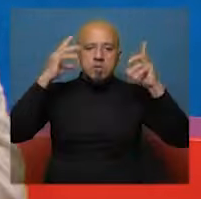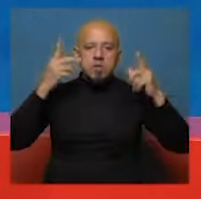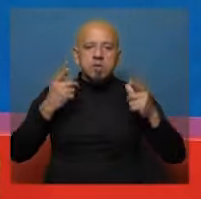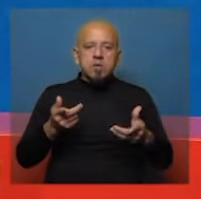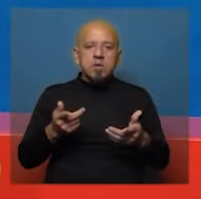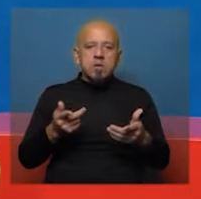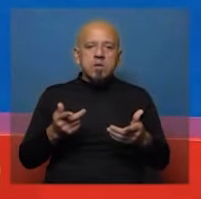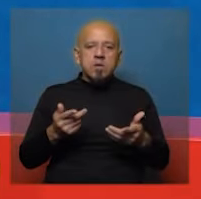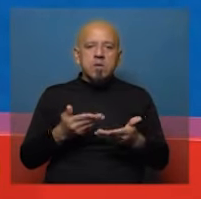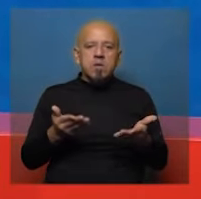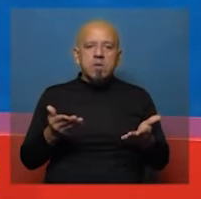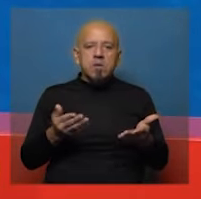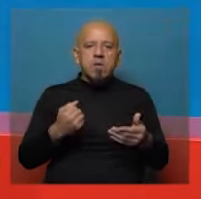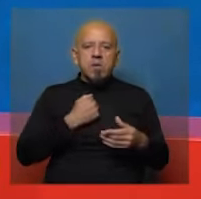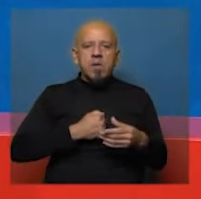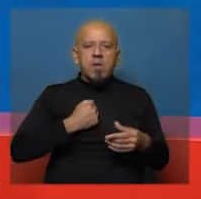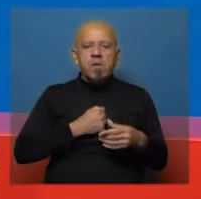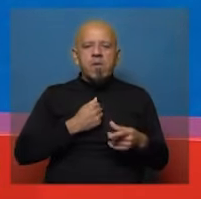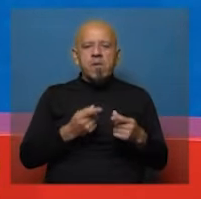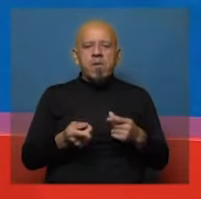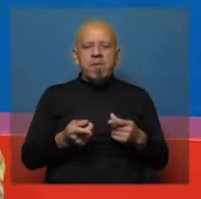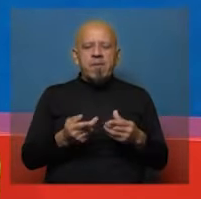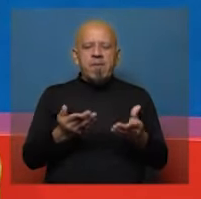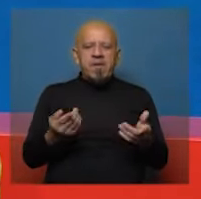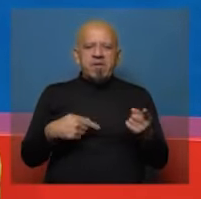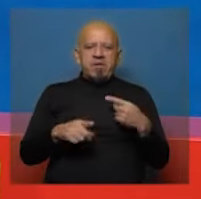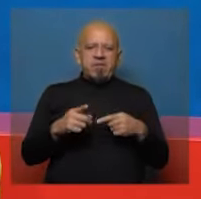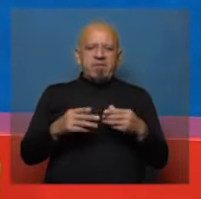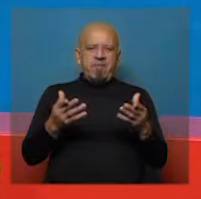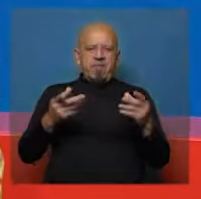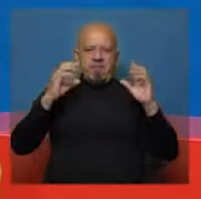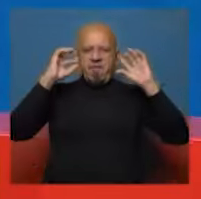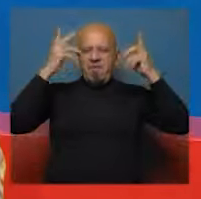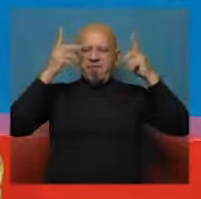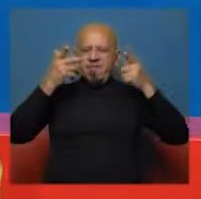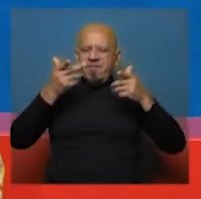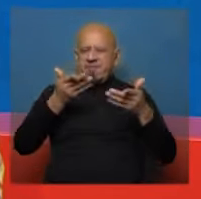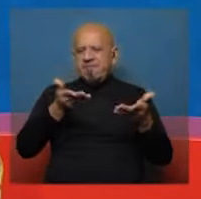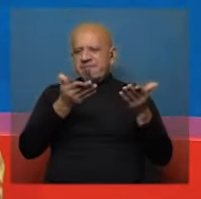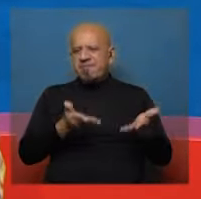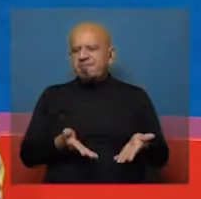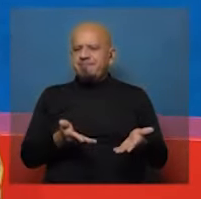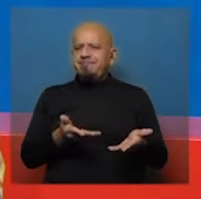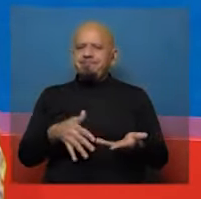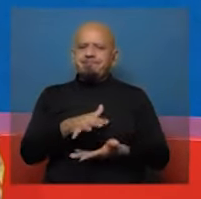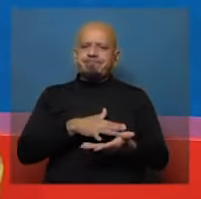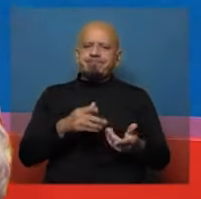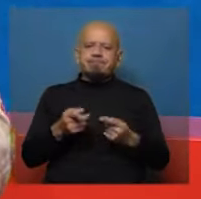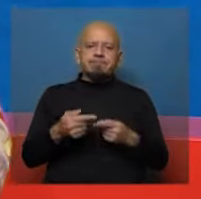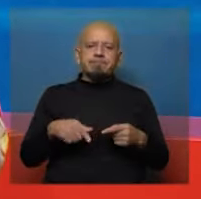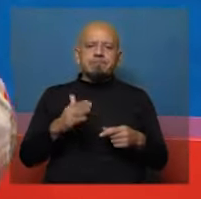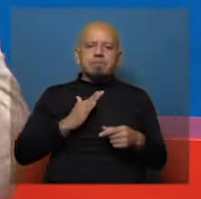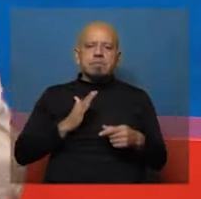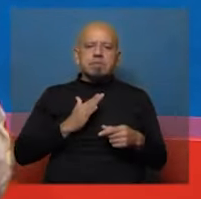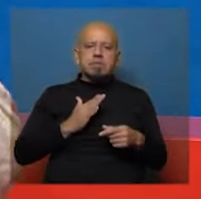puede sufrir en en el hogar pero no deja de ser violencia y maltrato y una situación de hostilidad en que las